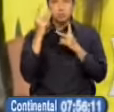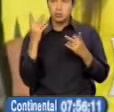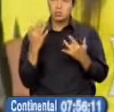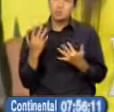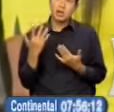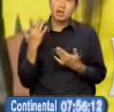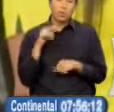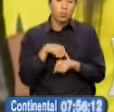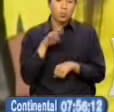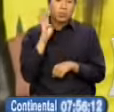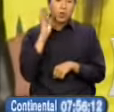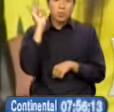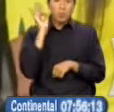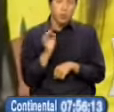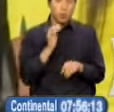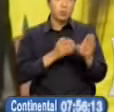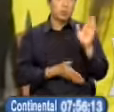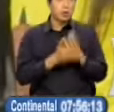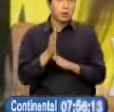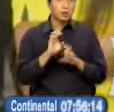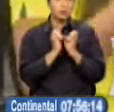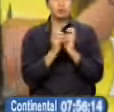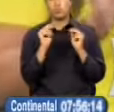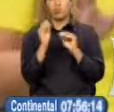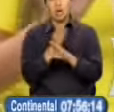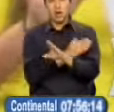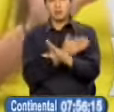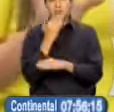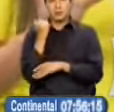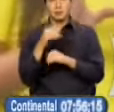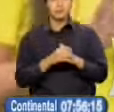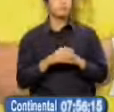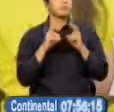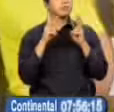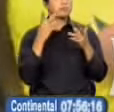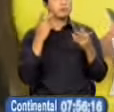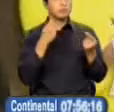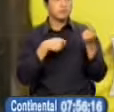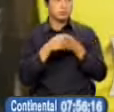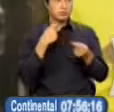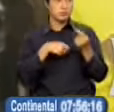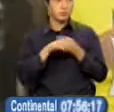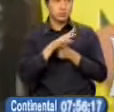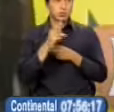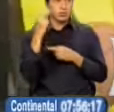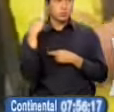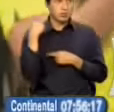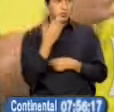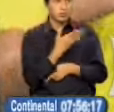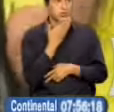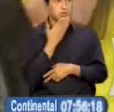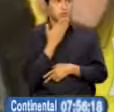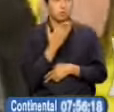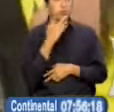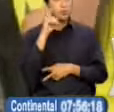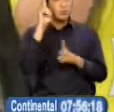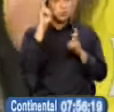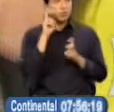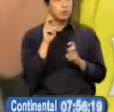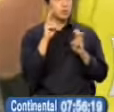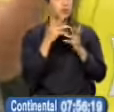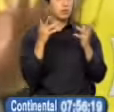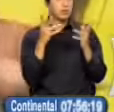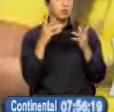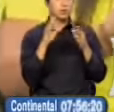de que sean las 4 para estar ingresando al estadio lo que significa el tema de la reventa sé que no es menester directo de ustedes pero sí en cuanto a lo que significa